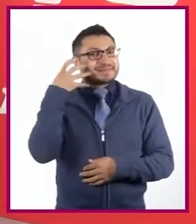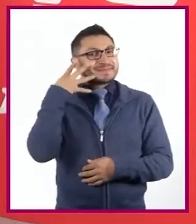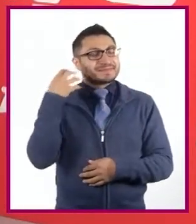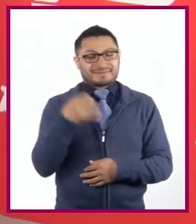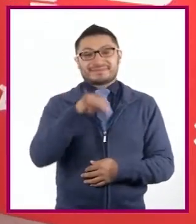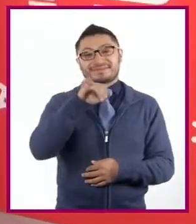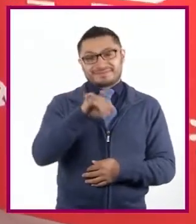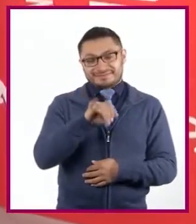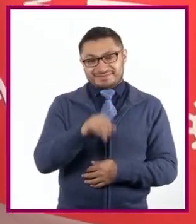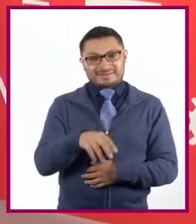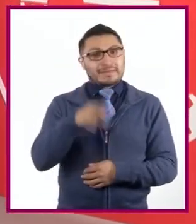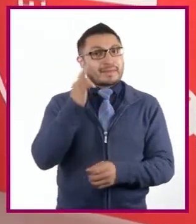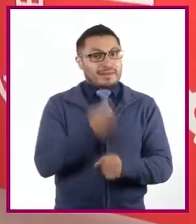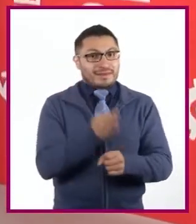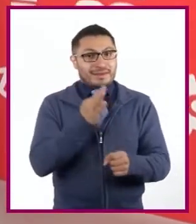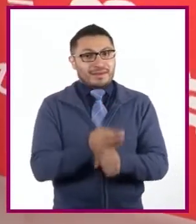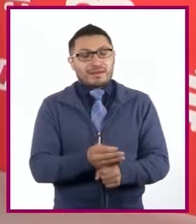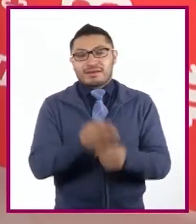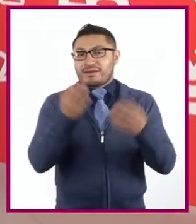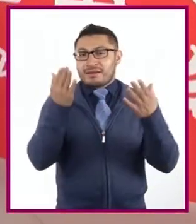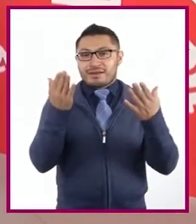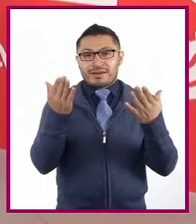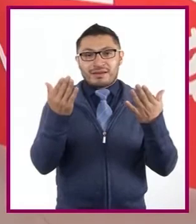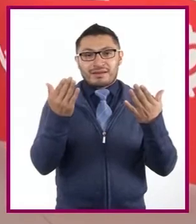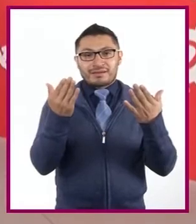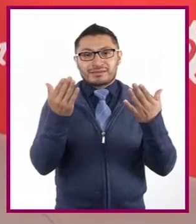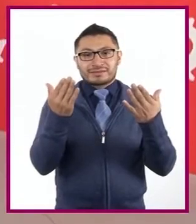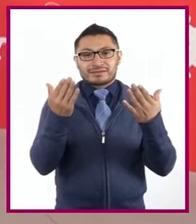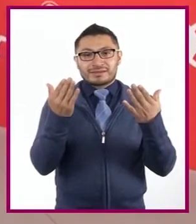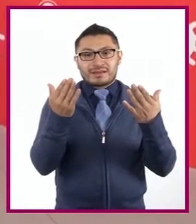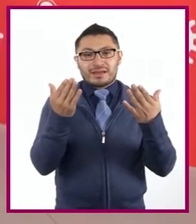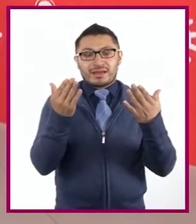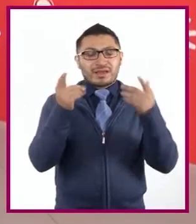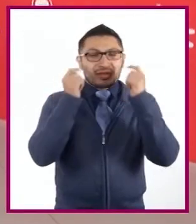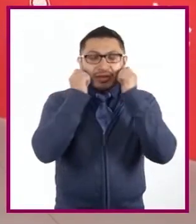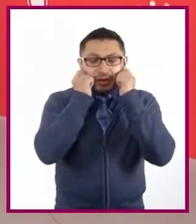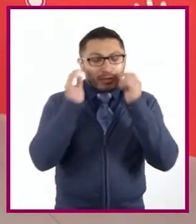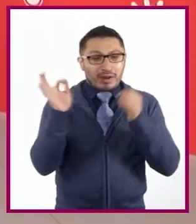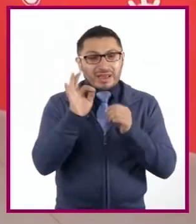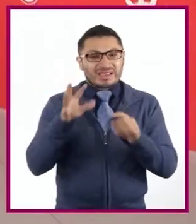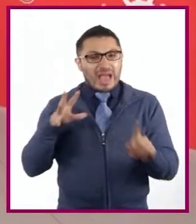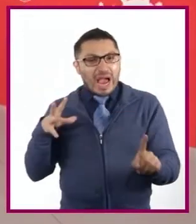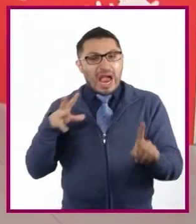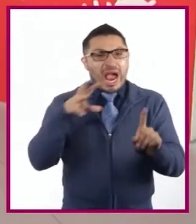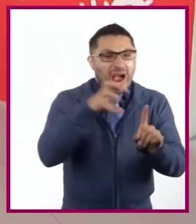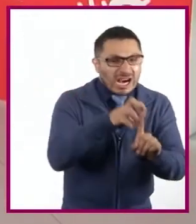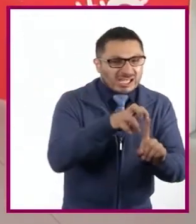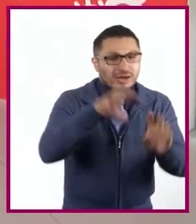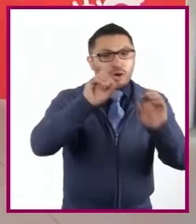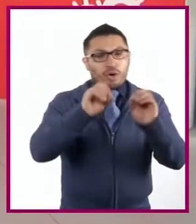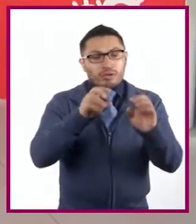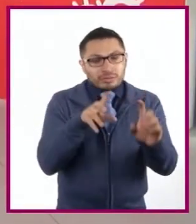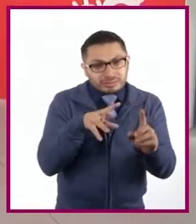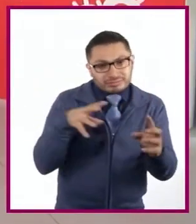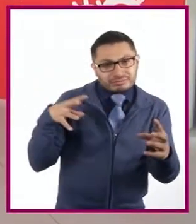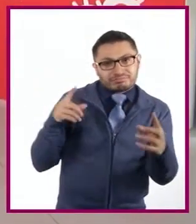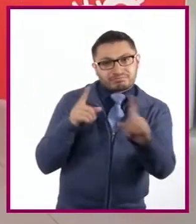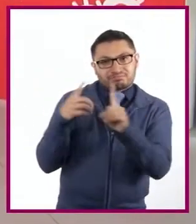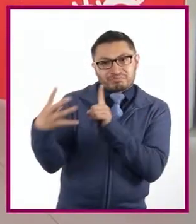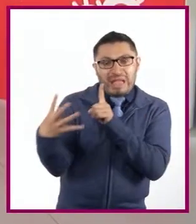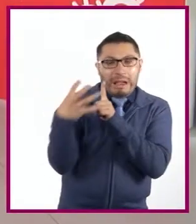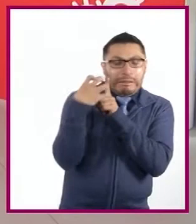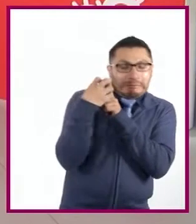Efectivamente, y en este caso no tiene que ver con ser depredador o presa. Es muy